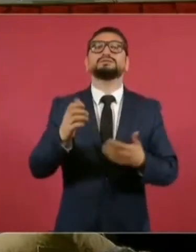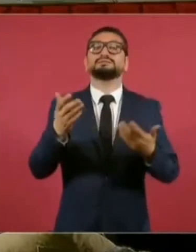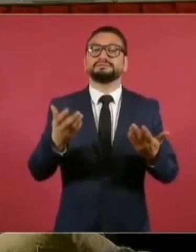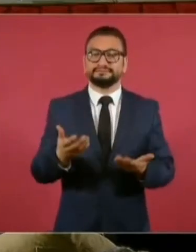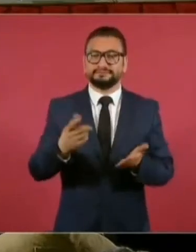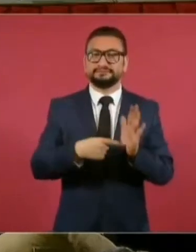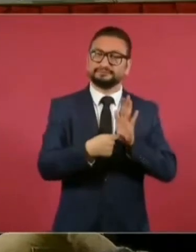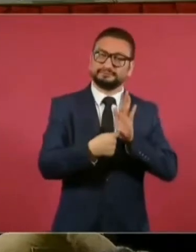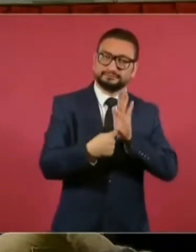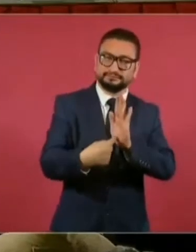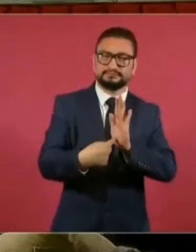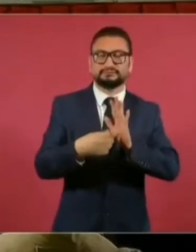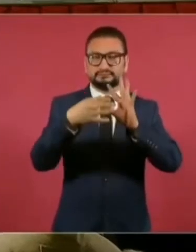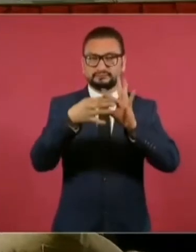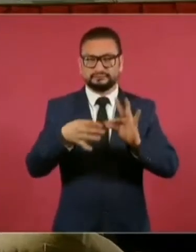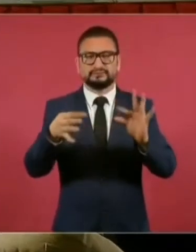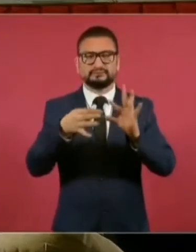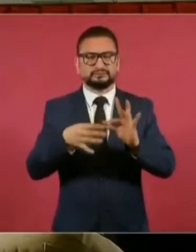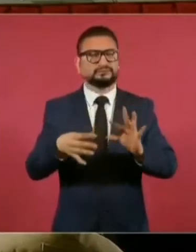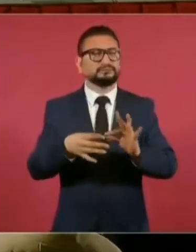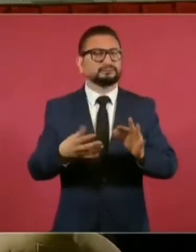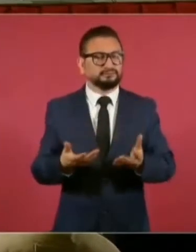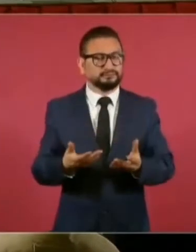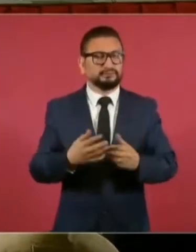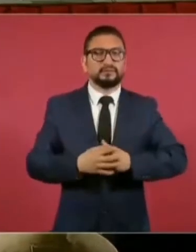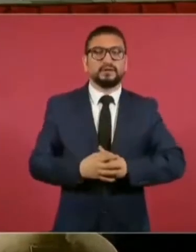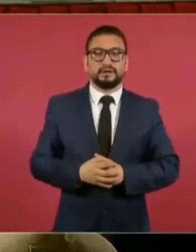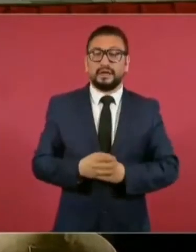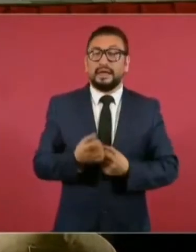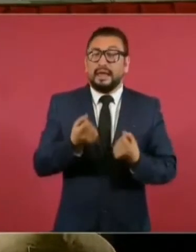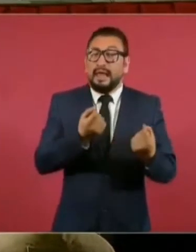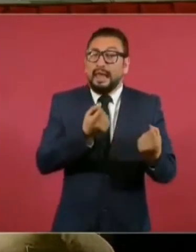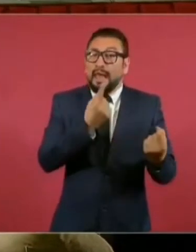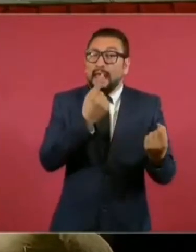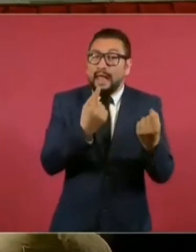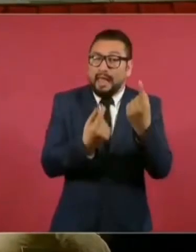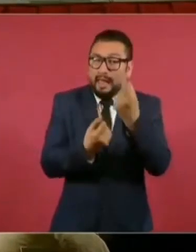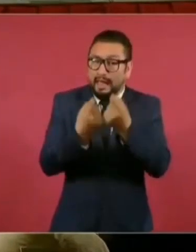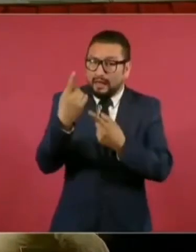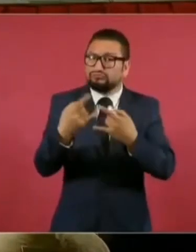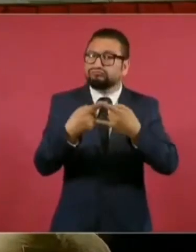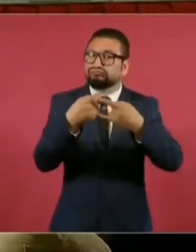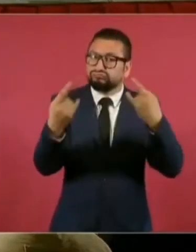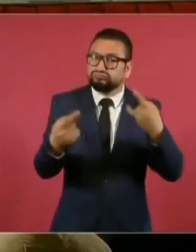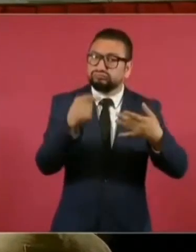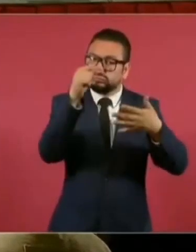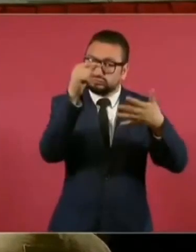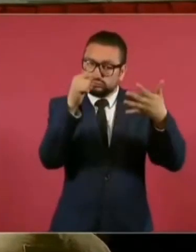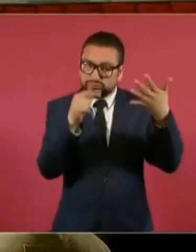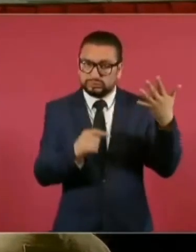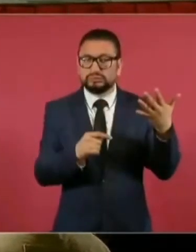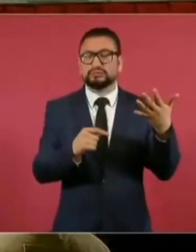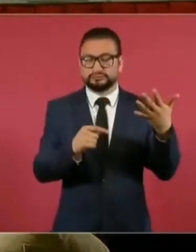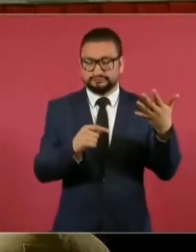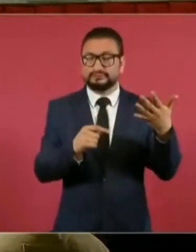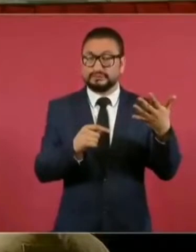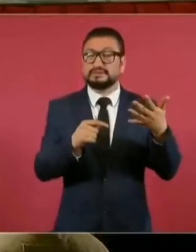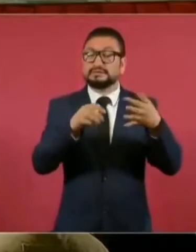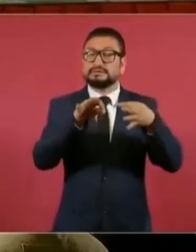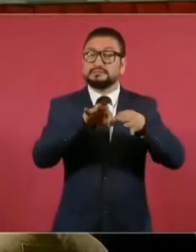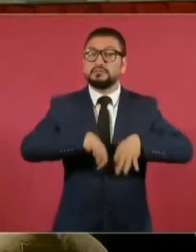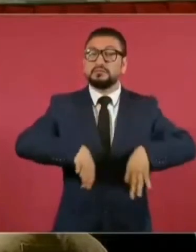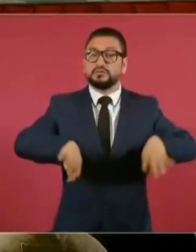a presentar algunos, solamente algunos, de los casos